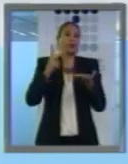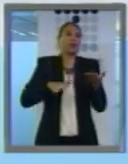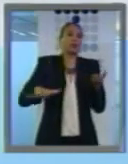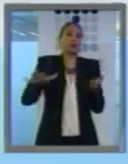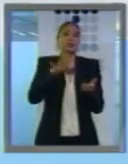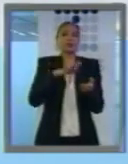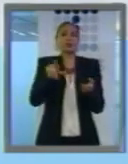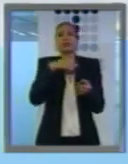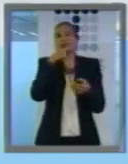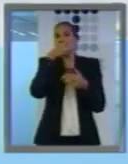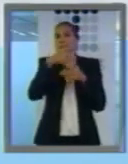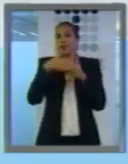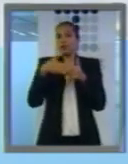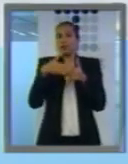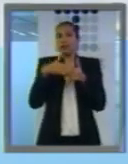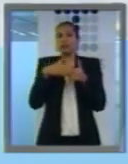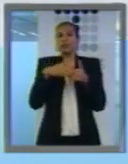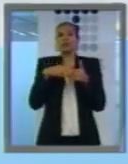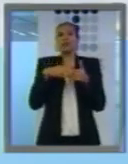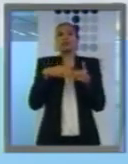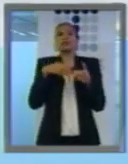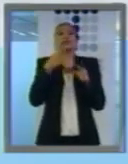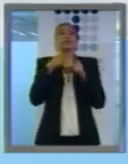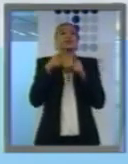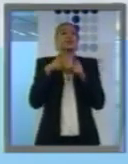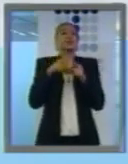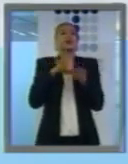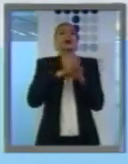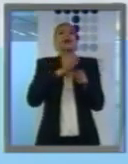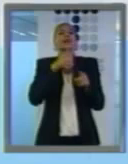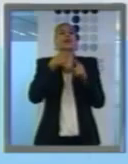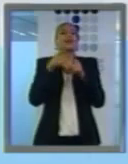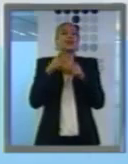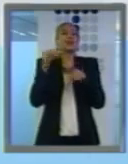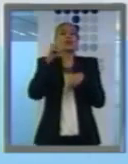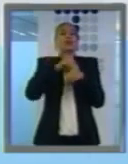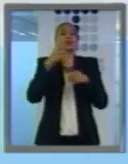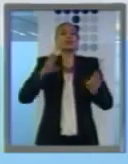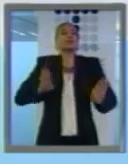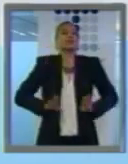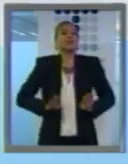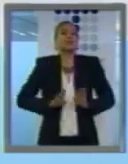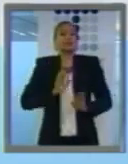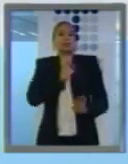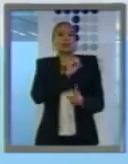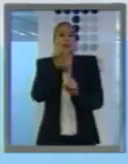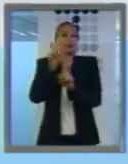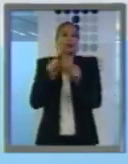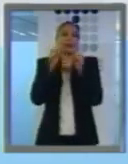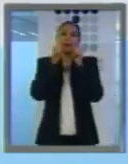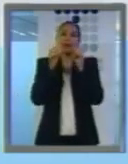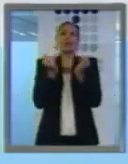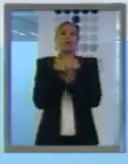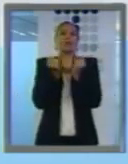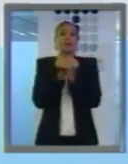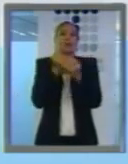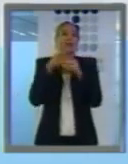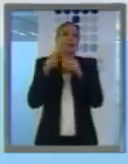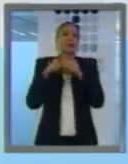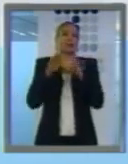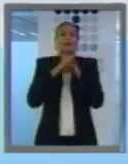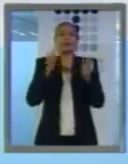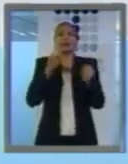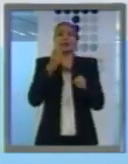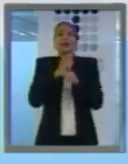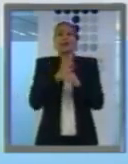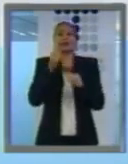que advierto aquí es una preocupación de que se otorgue información de carácter patrimonial, atendiendo también a cuestiones de seguridad